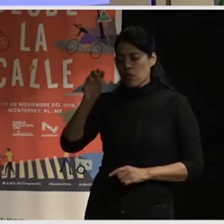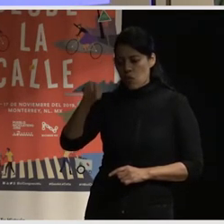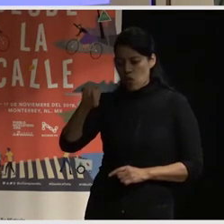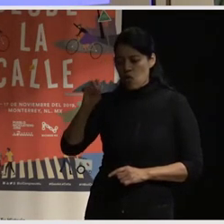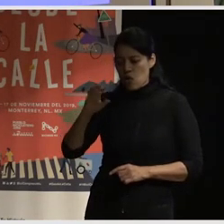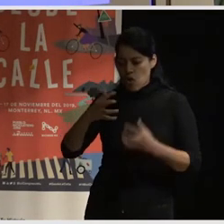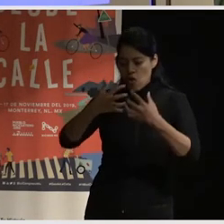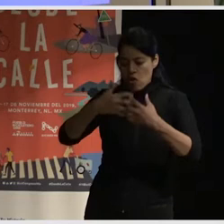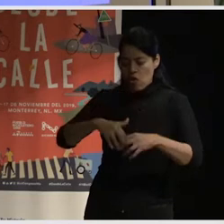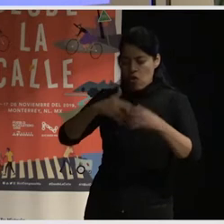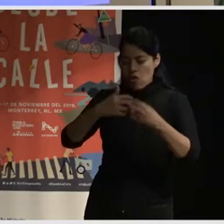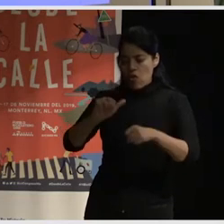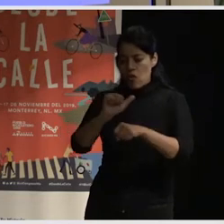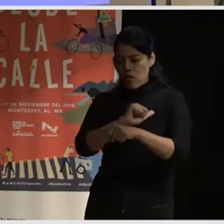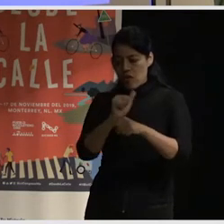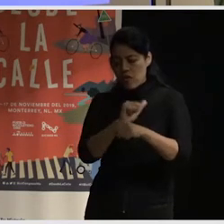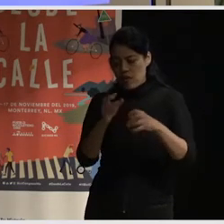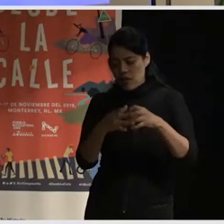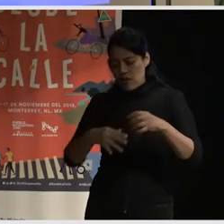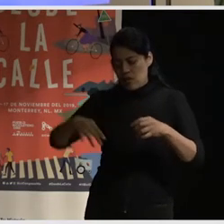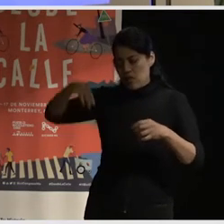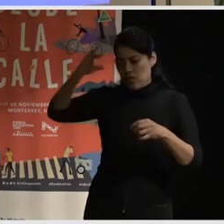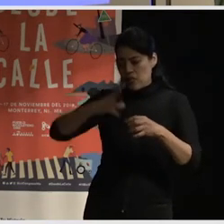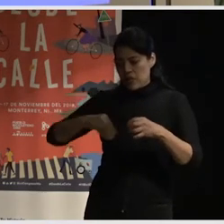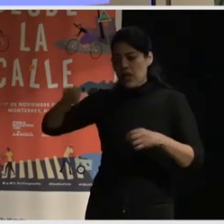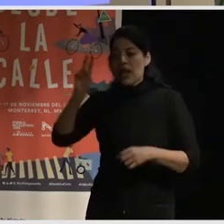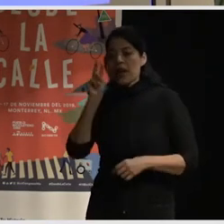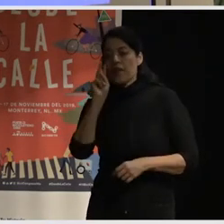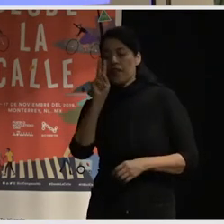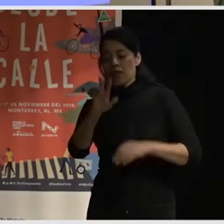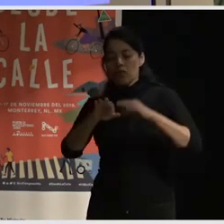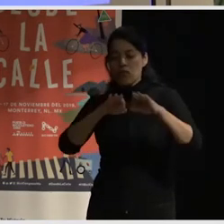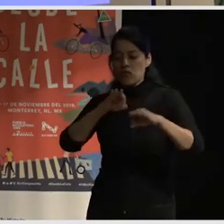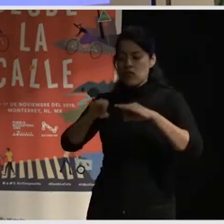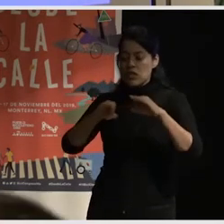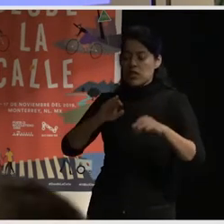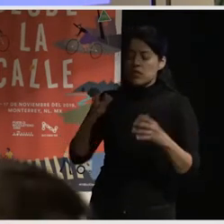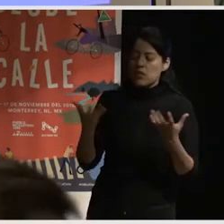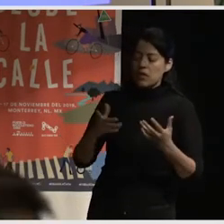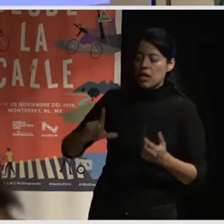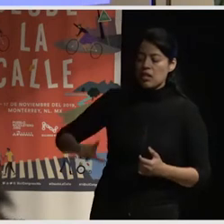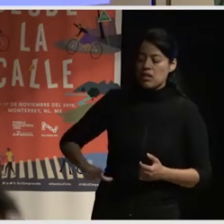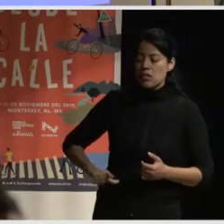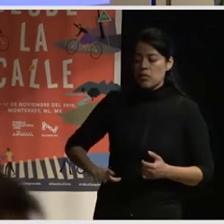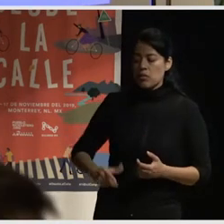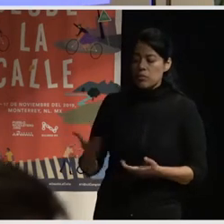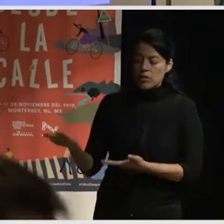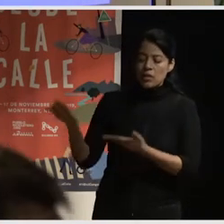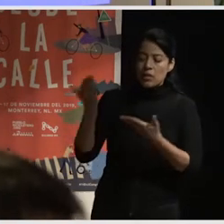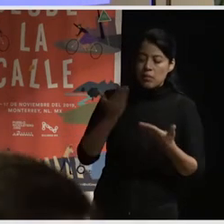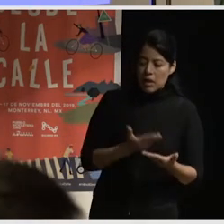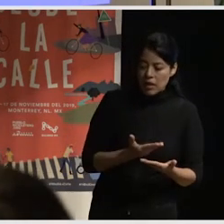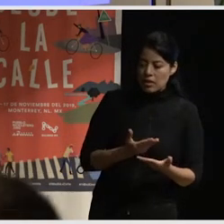viendo los las maromas que hacen los estados para atraer a la nueva marca que se quiere